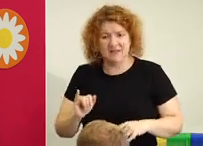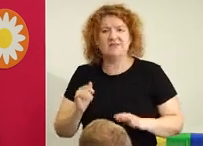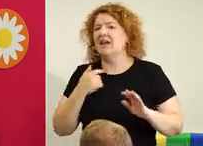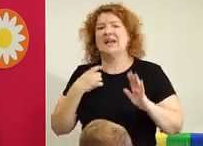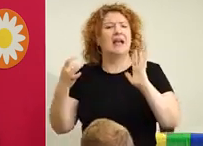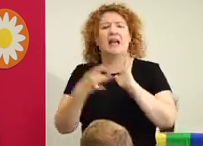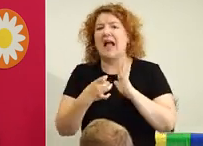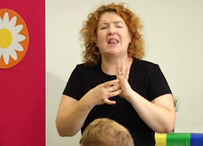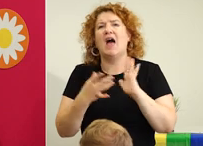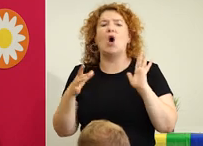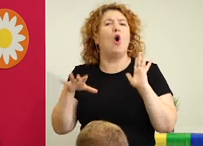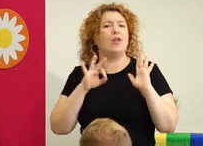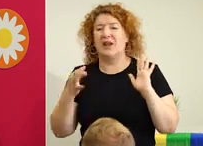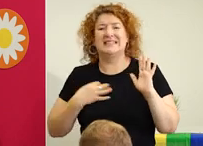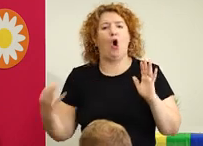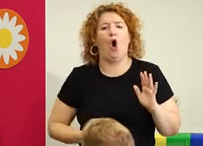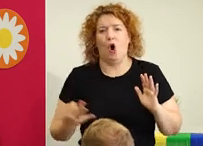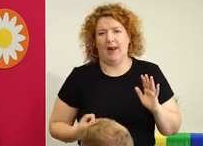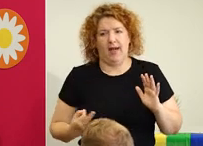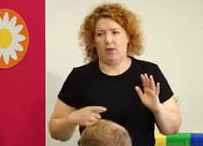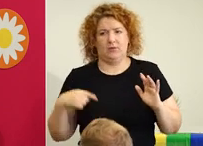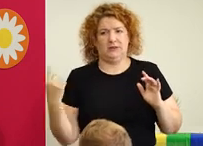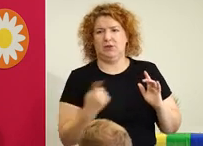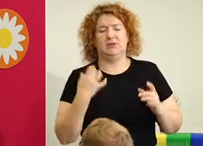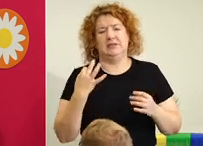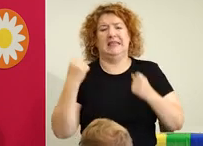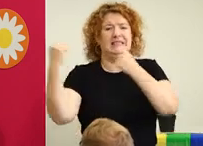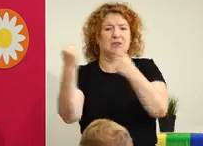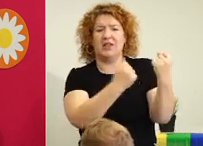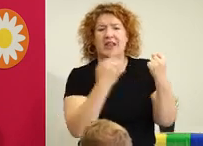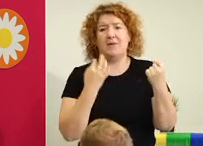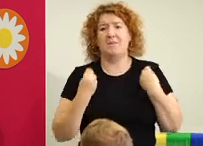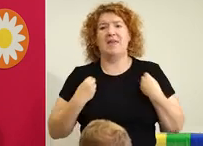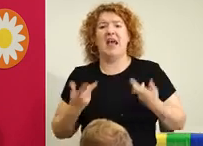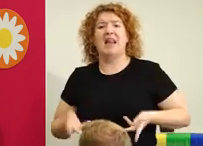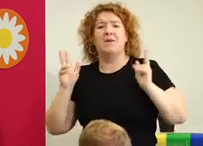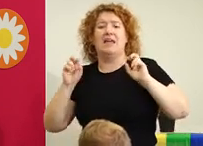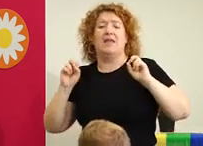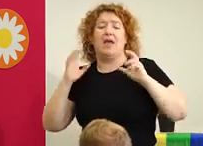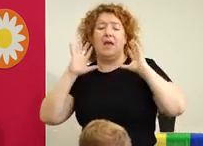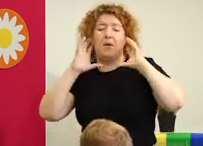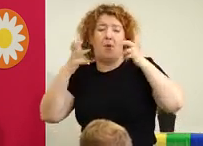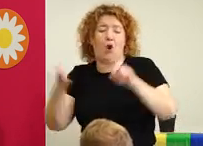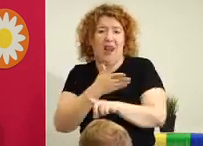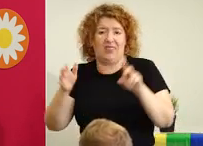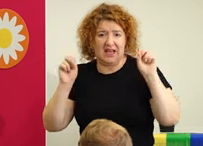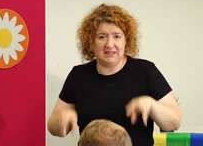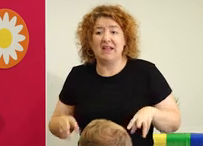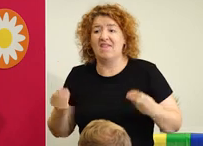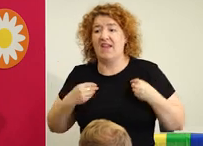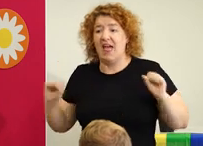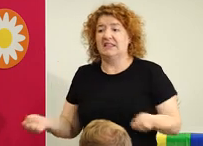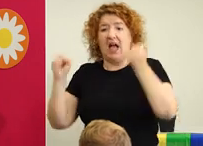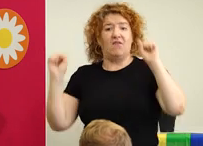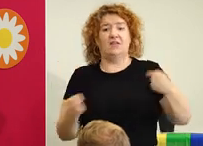caridad, no es una opción, es la obligación de todas las instituciones de construir vidas libres de violencias y de garantizar que salvamos vidas y